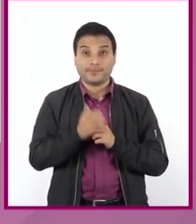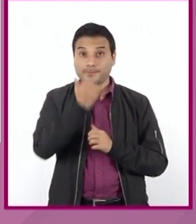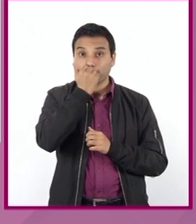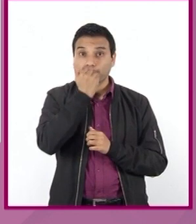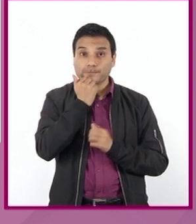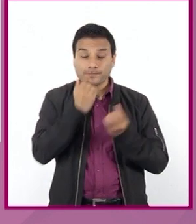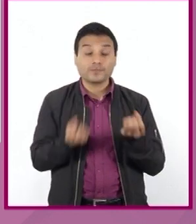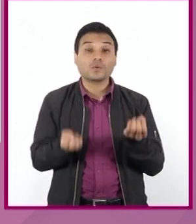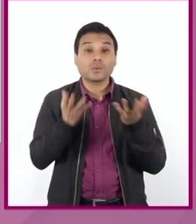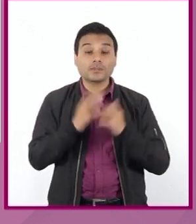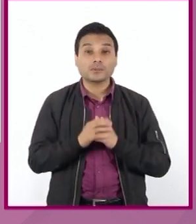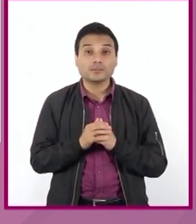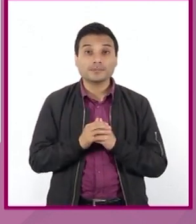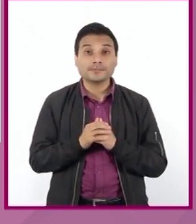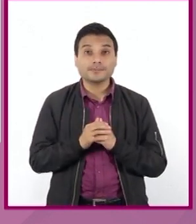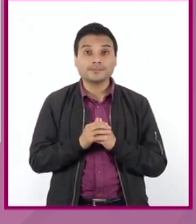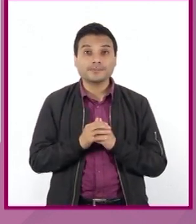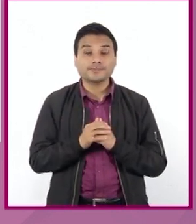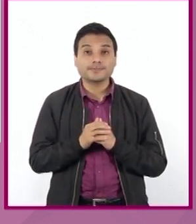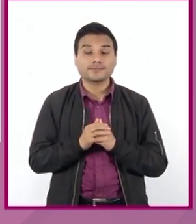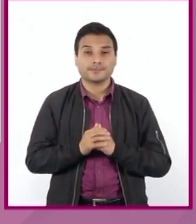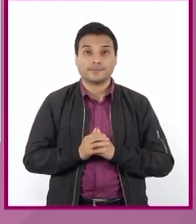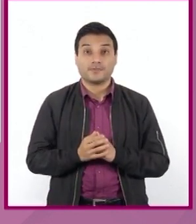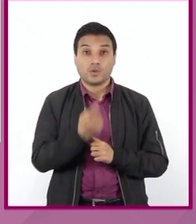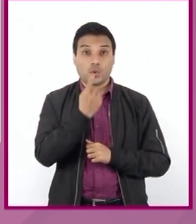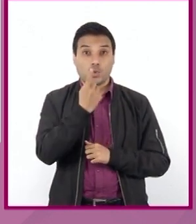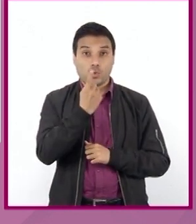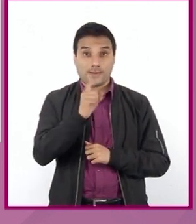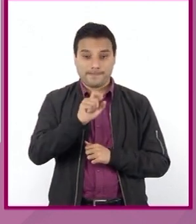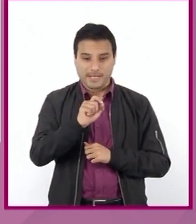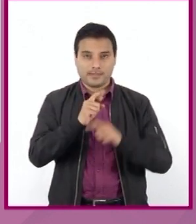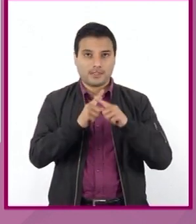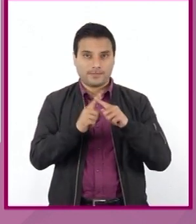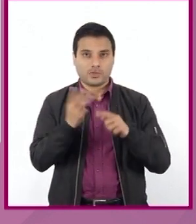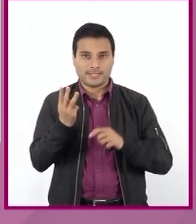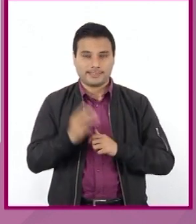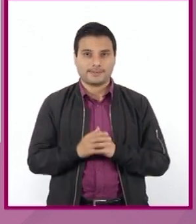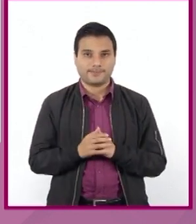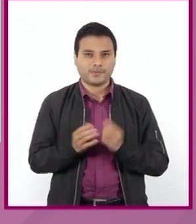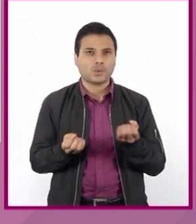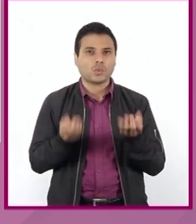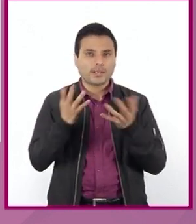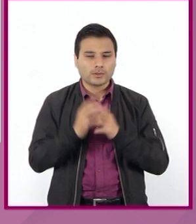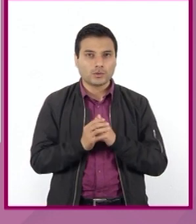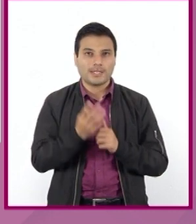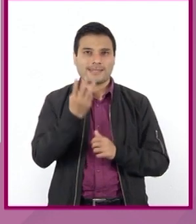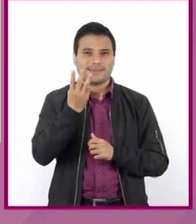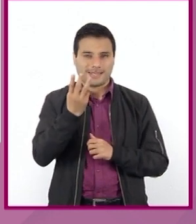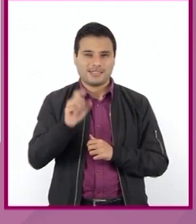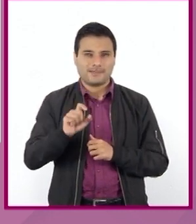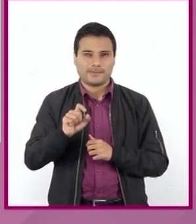que se ingirió. Para ello multiplicamos un 1/20 por 3, que es igual a 3/20.